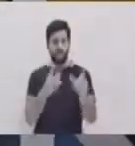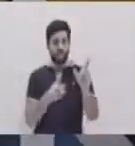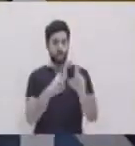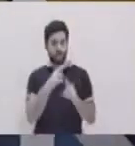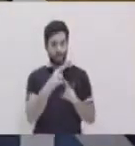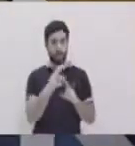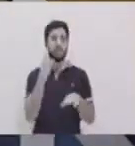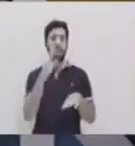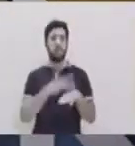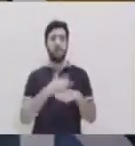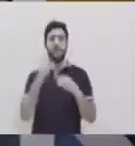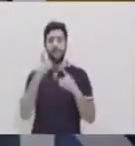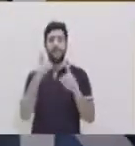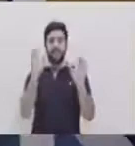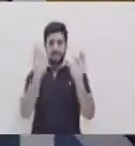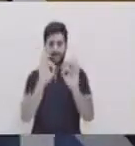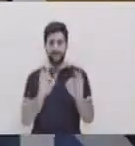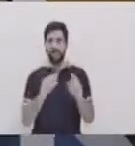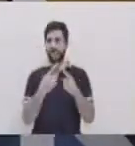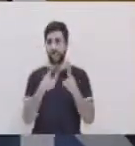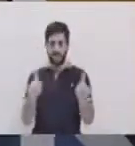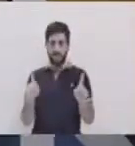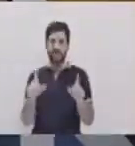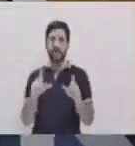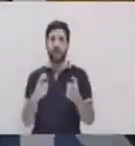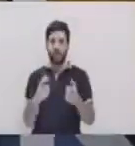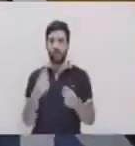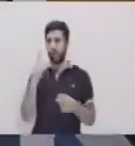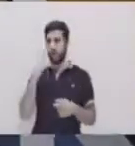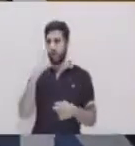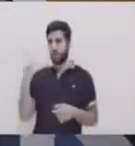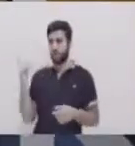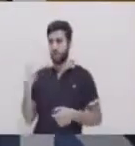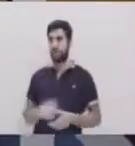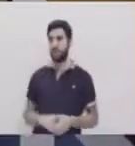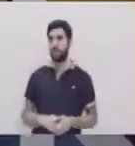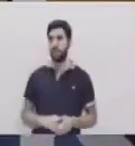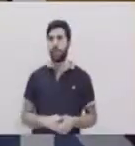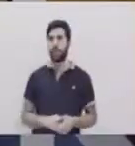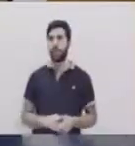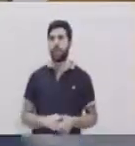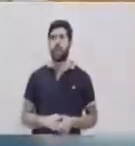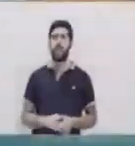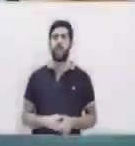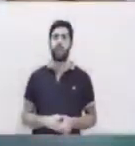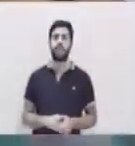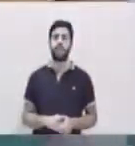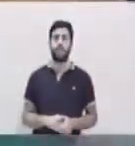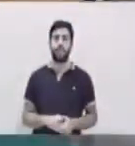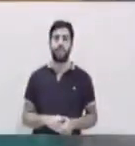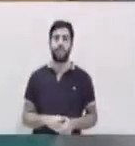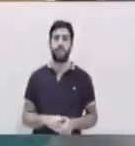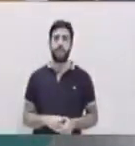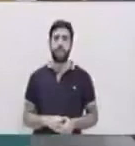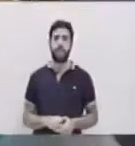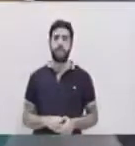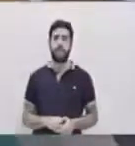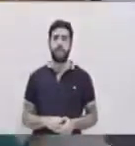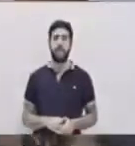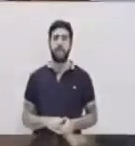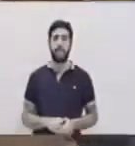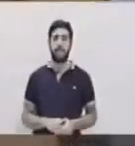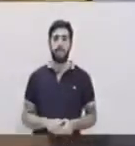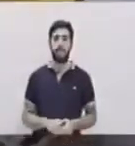corte es como más profundo, es Así más es. abierto, a diferencia del elipse, que es como más cerrado. Correcto. Esa es la parábola,